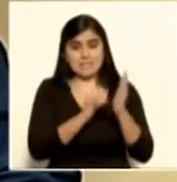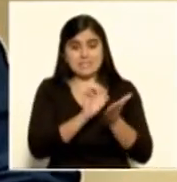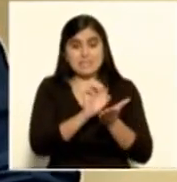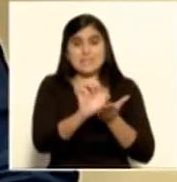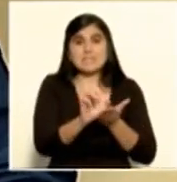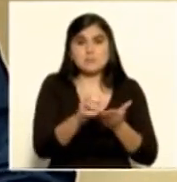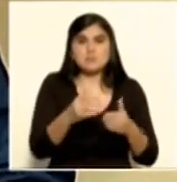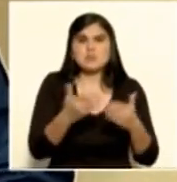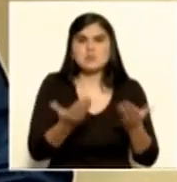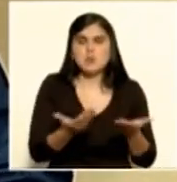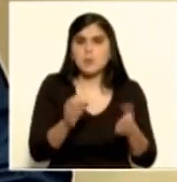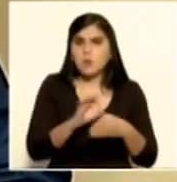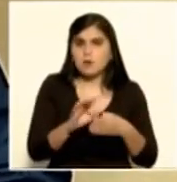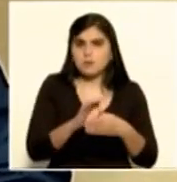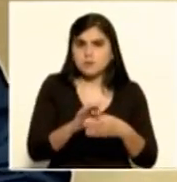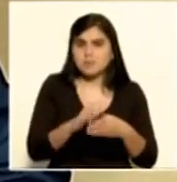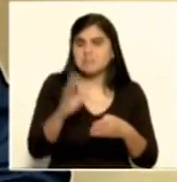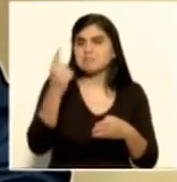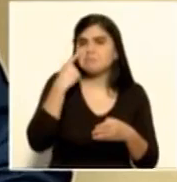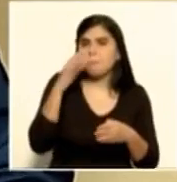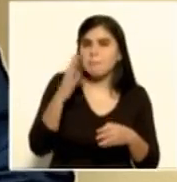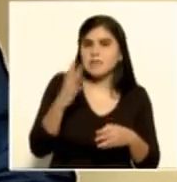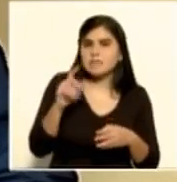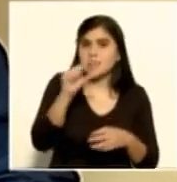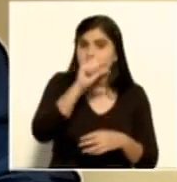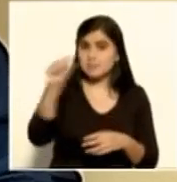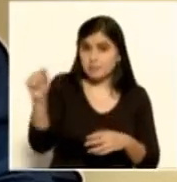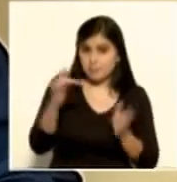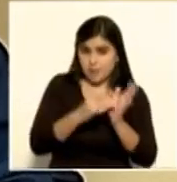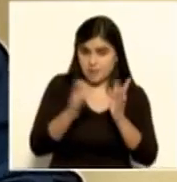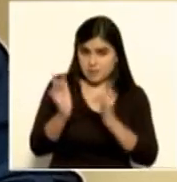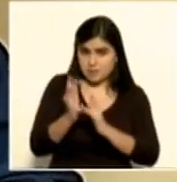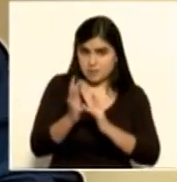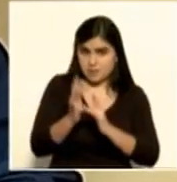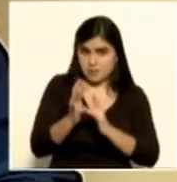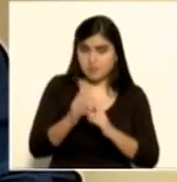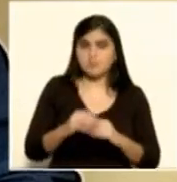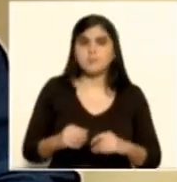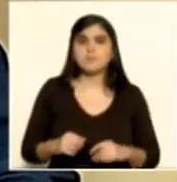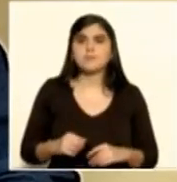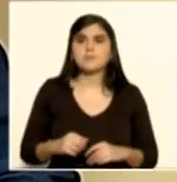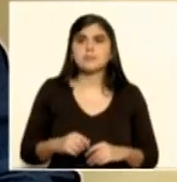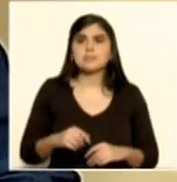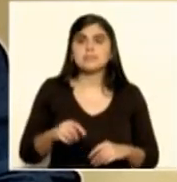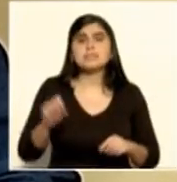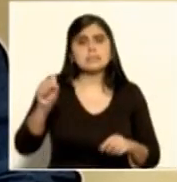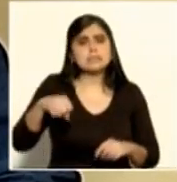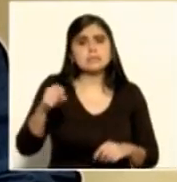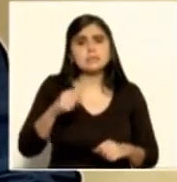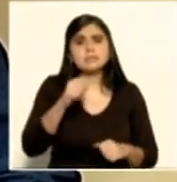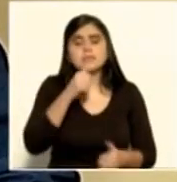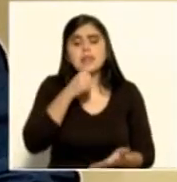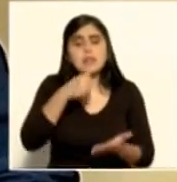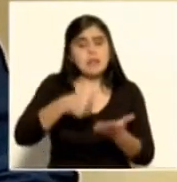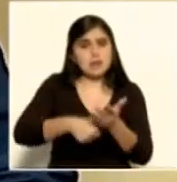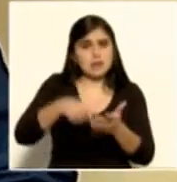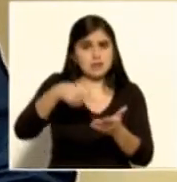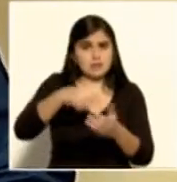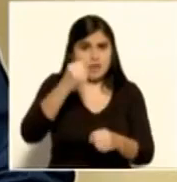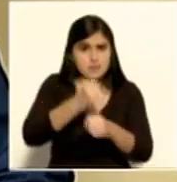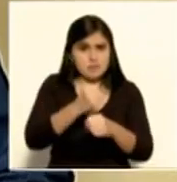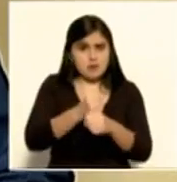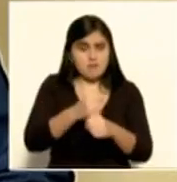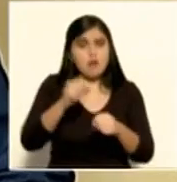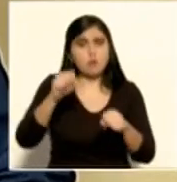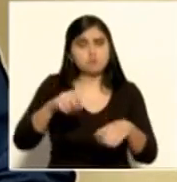muy similar a como funcionó en Semana Santa, y sí, efectivamente, la carta de trabajo va a operar